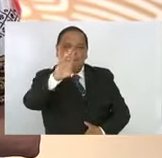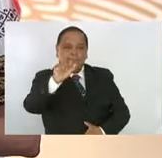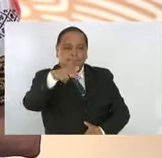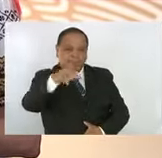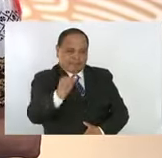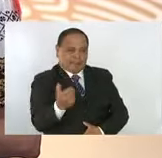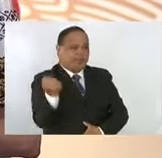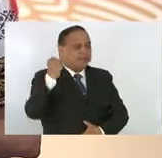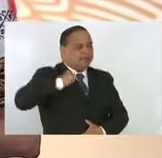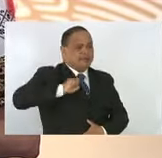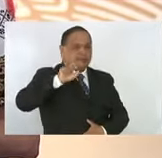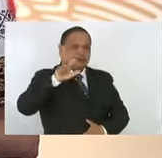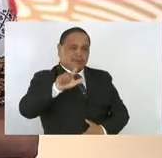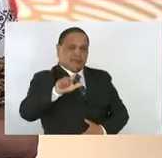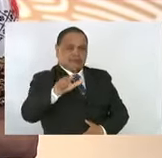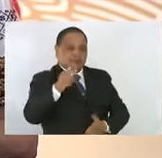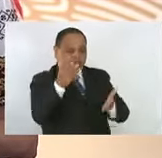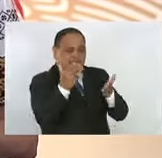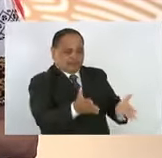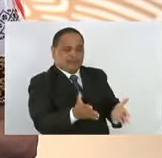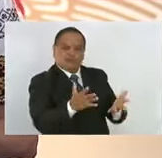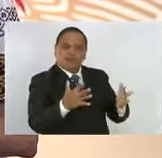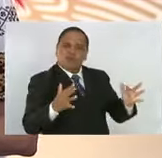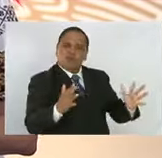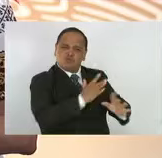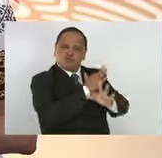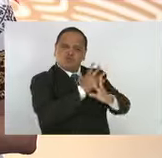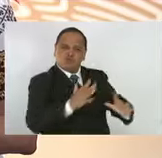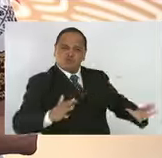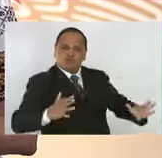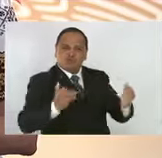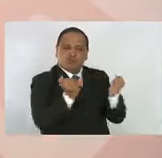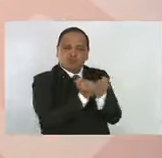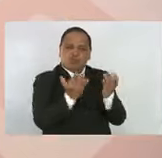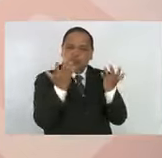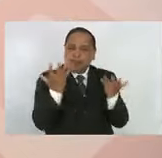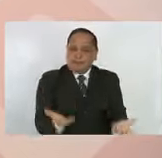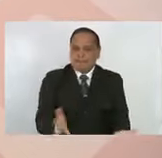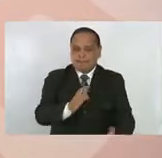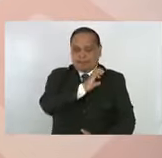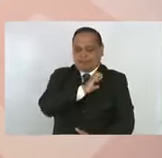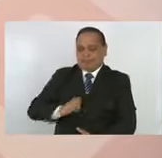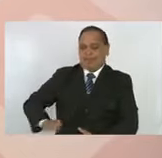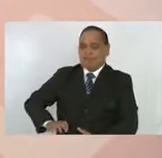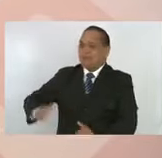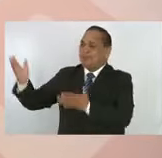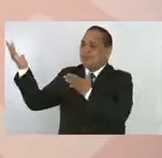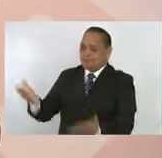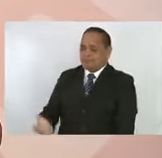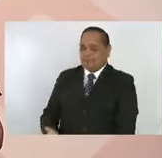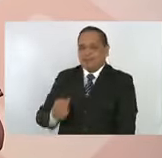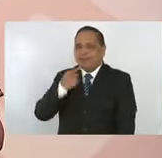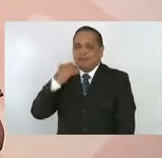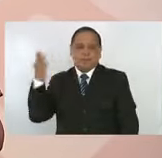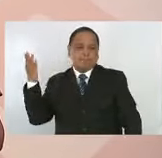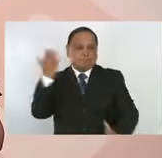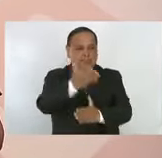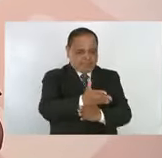y desde ahí ya se tenía un gran movimiento, y que hoy hablábamos con el embajador, regresaremos a el